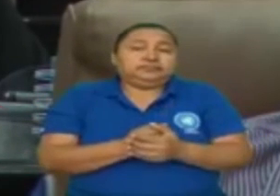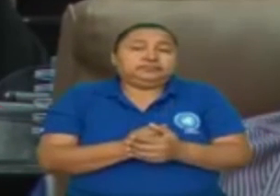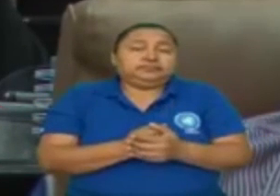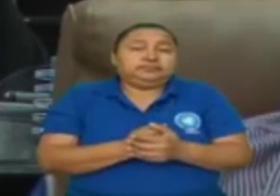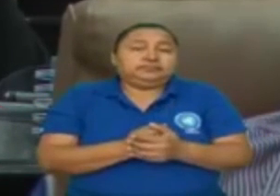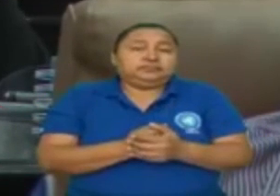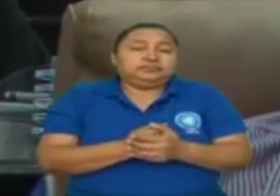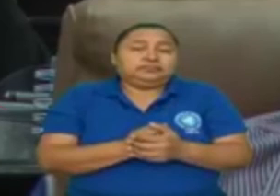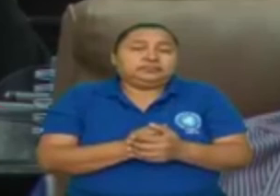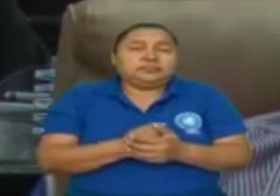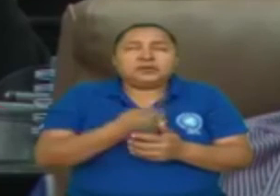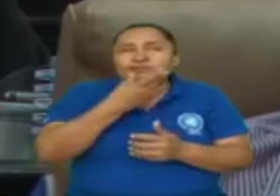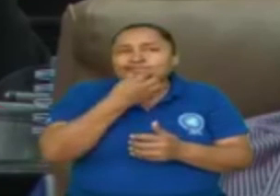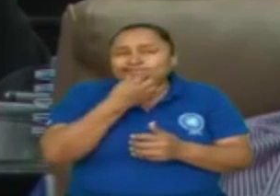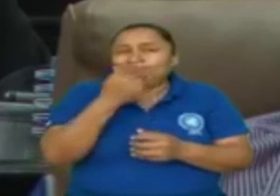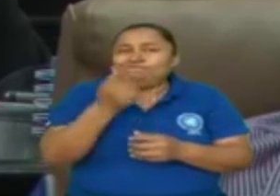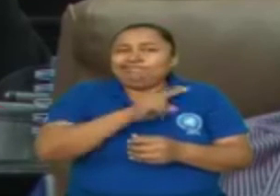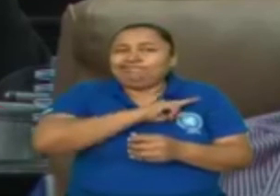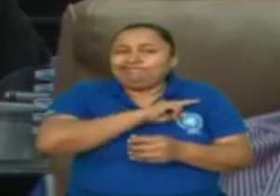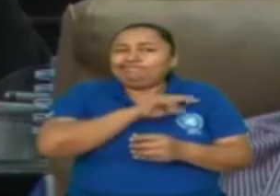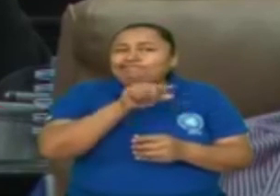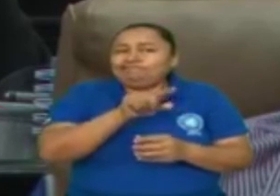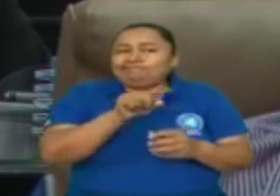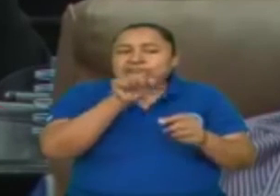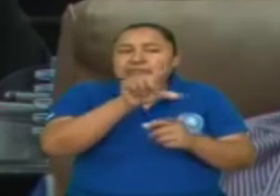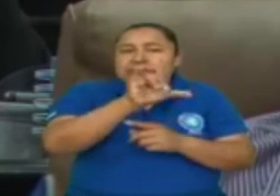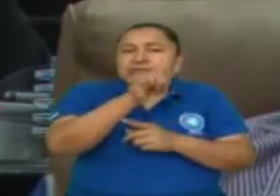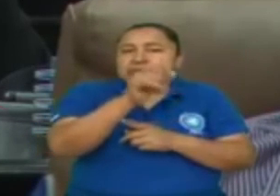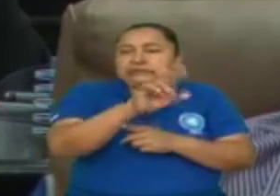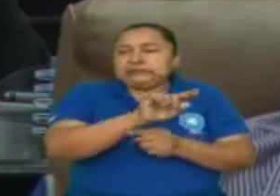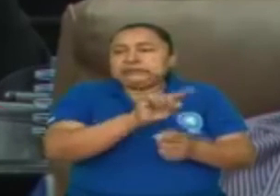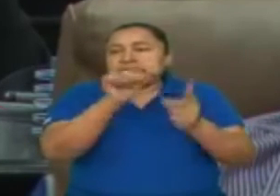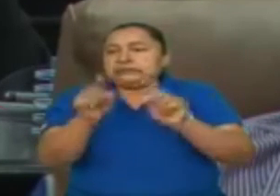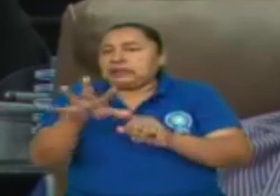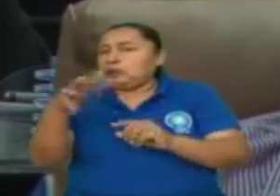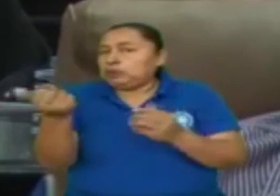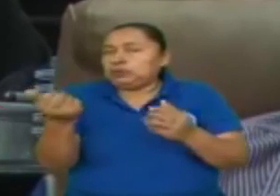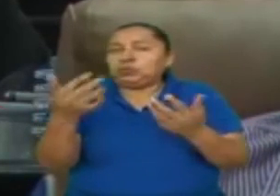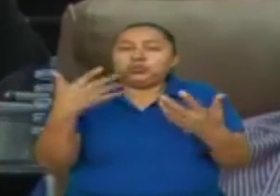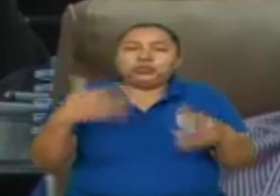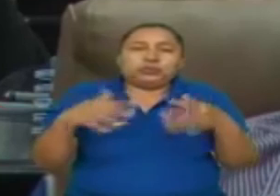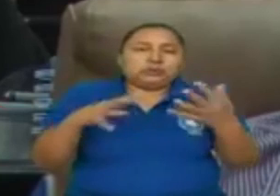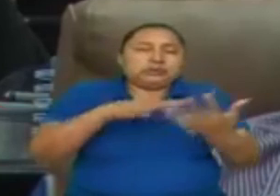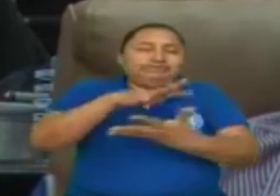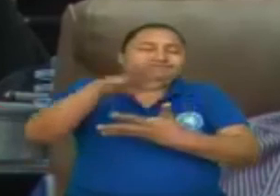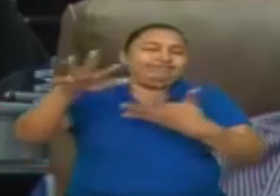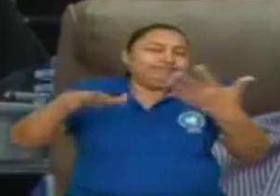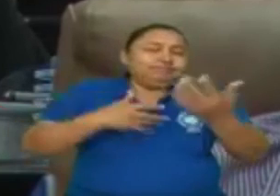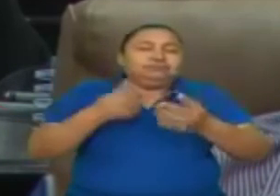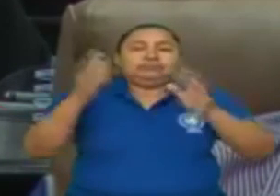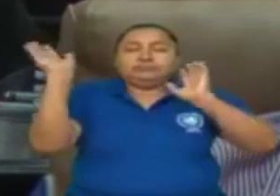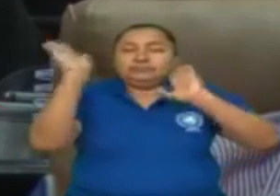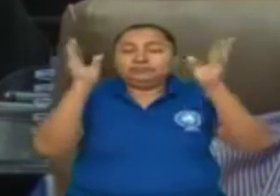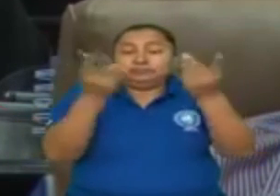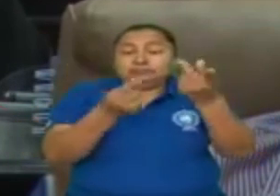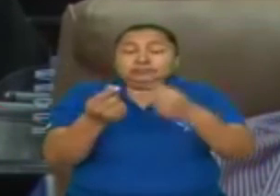Hay mucho riesgo de pasar del IBOR porque podría causar caos en los mercados financieros,